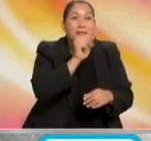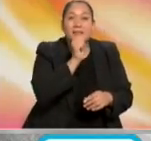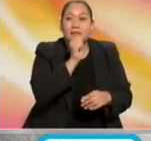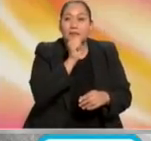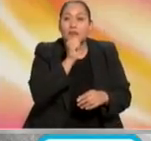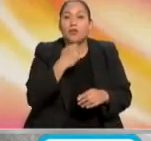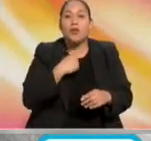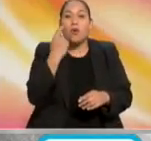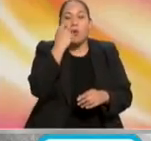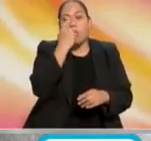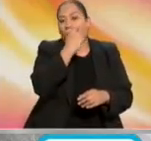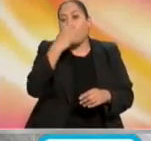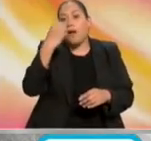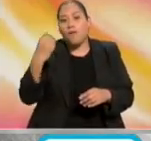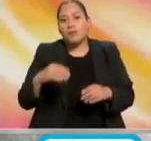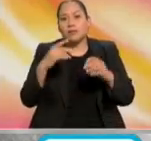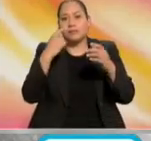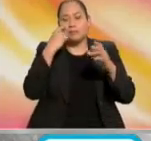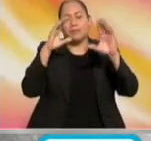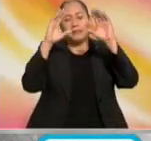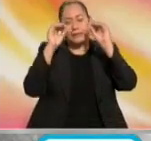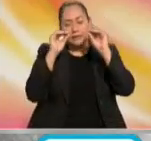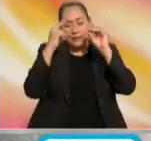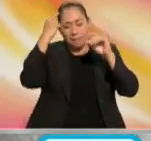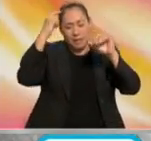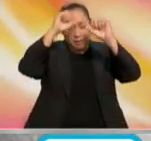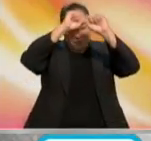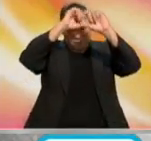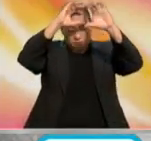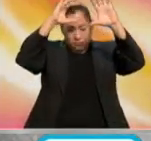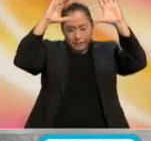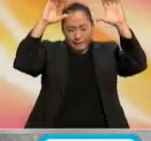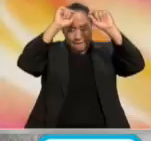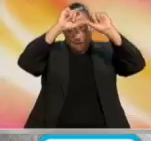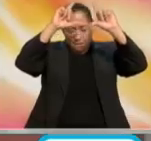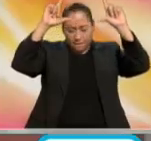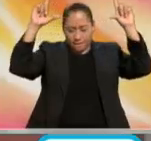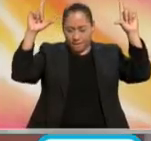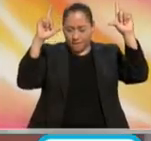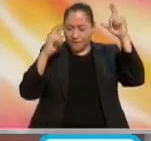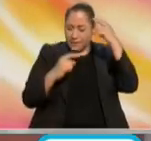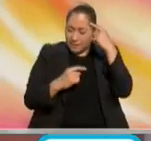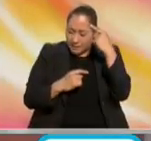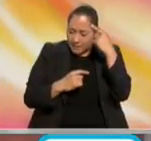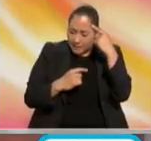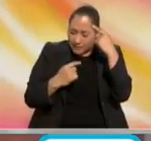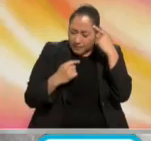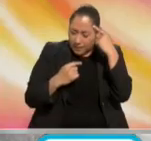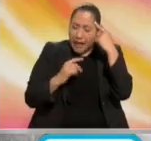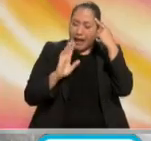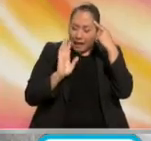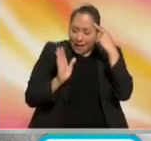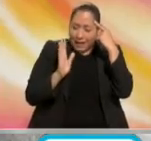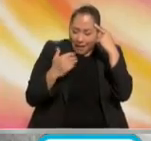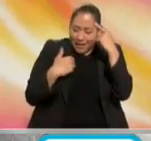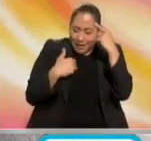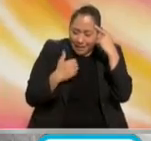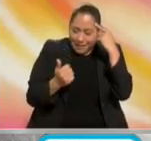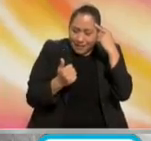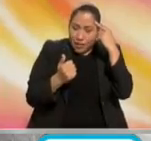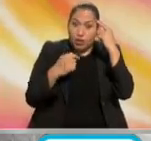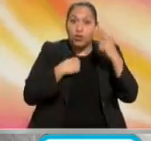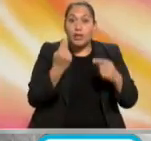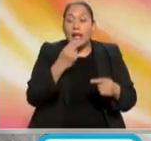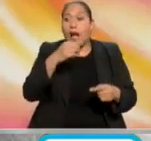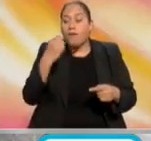los ojos para imaginarme las imágenes o diagramarlas en mi mente y entenderlas, porque yo siempre necesito ver la información,